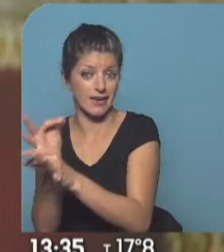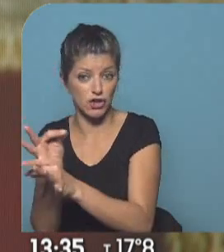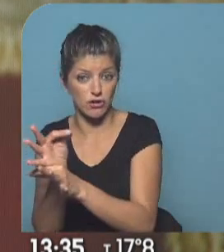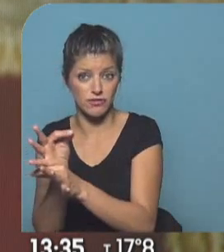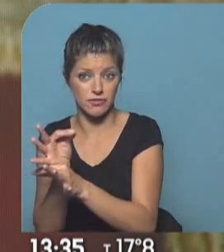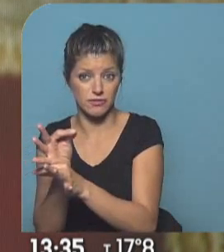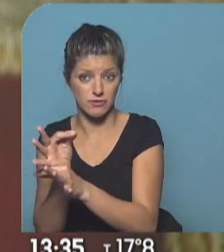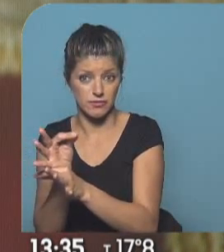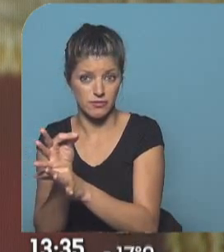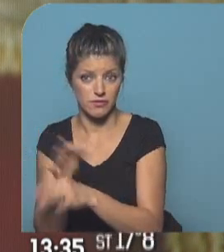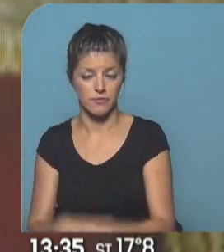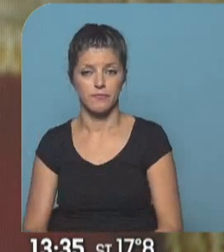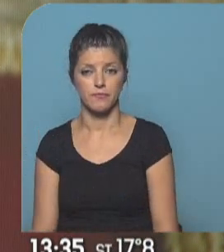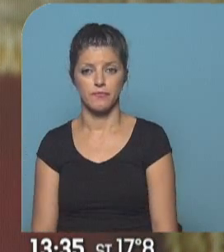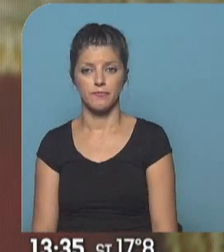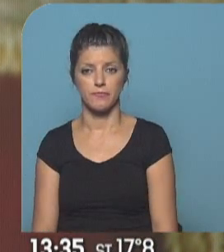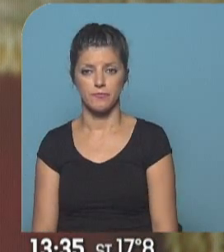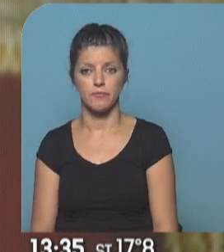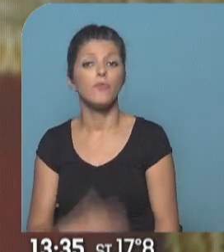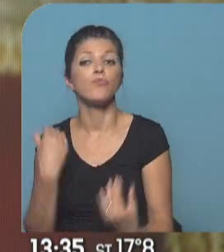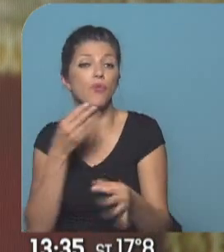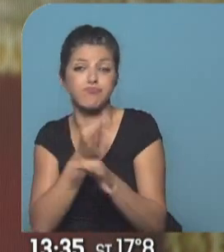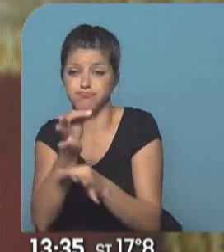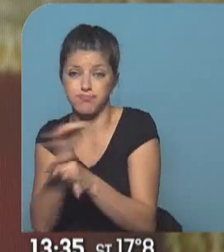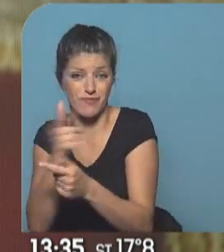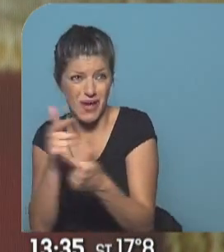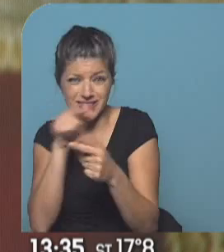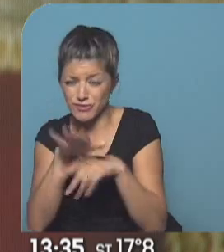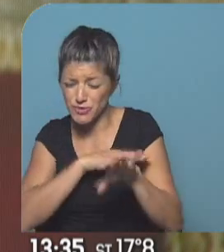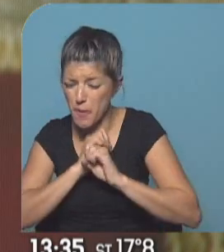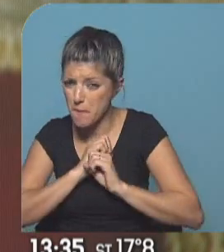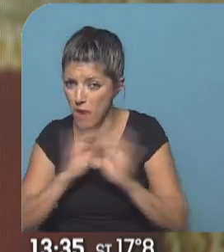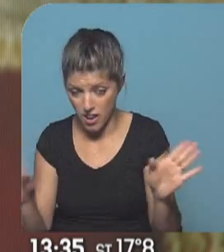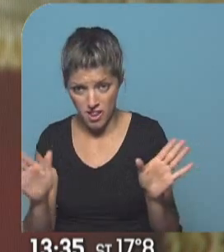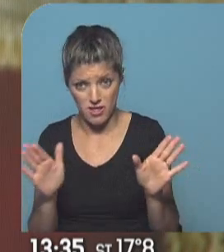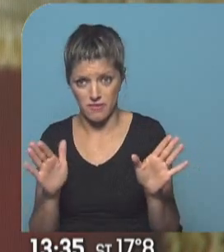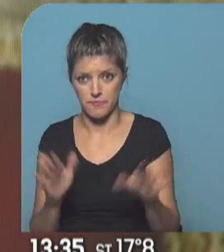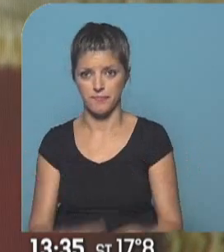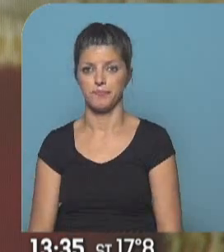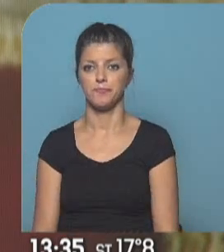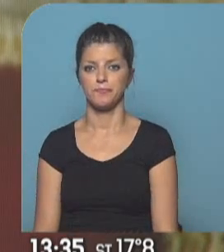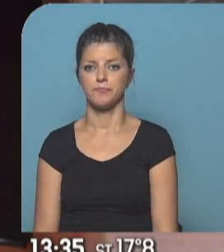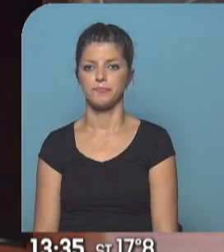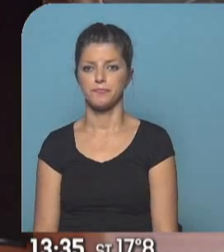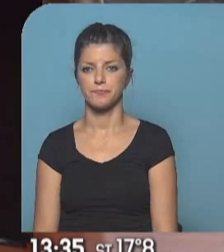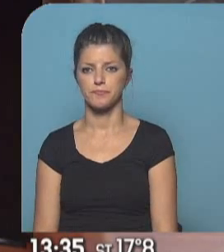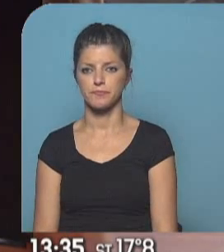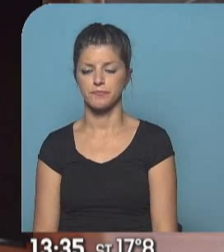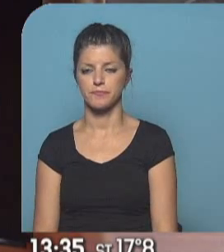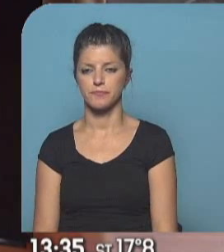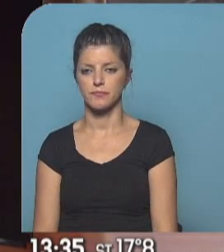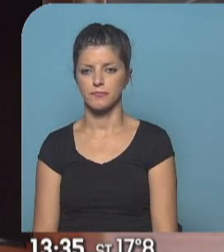de Perú para dar el servicio de educación son tremendas. Ahí tampoco hay recursos, ¿no? Natalia. Fue golpeado